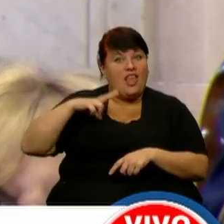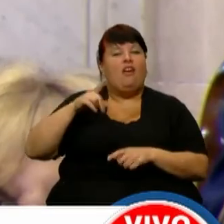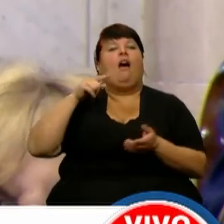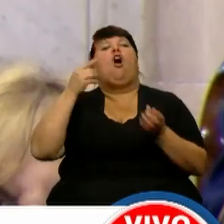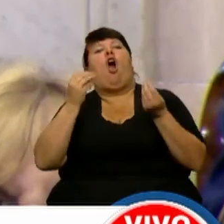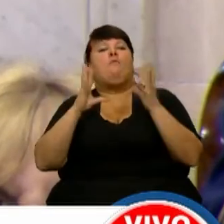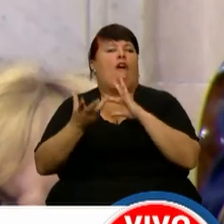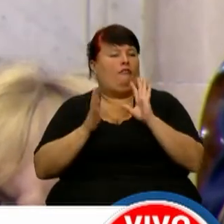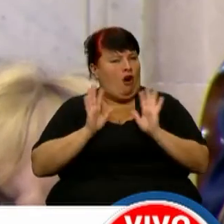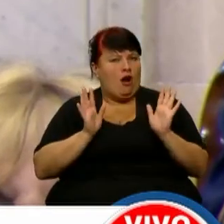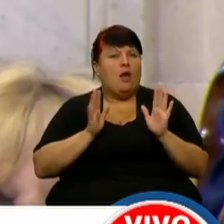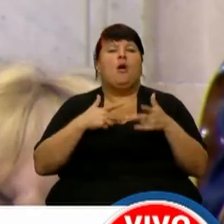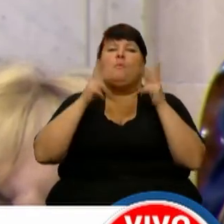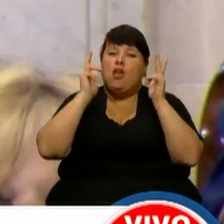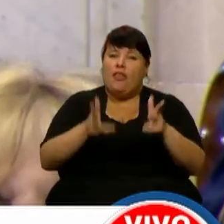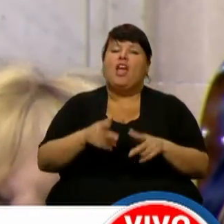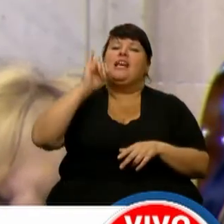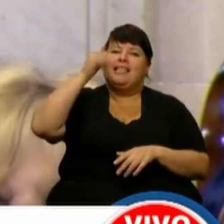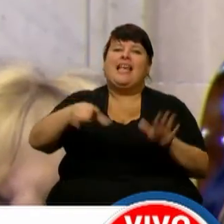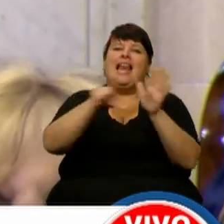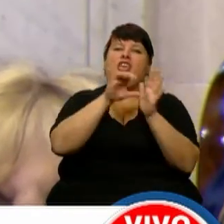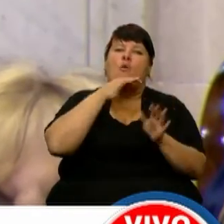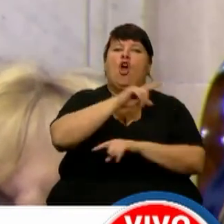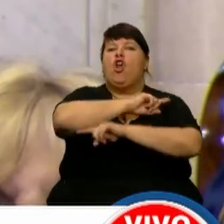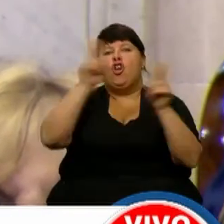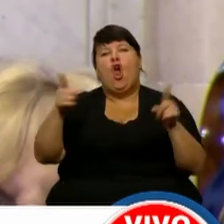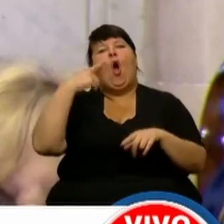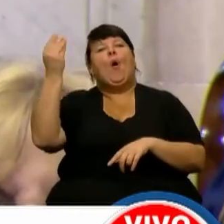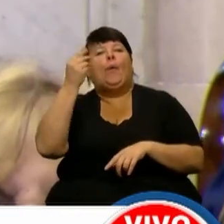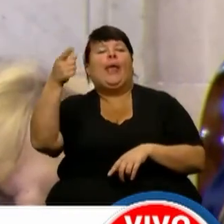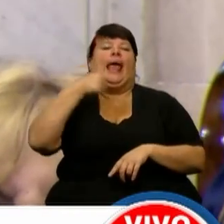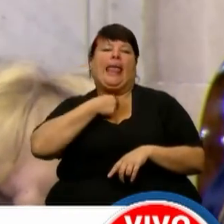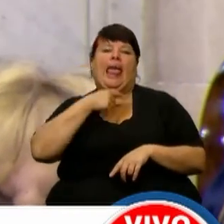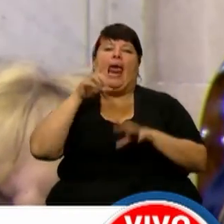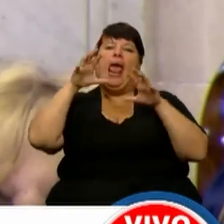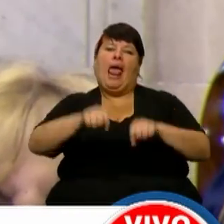pone condiciones. Por eso decimos sí a la ley ovina y no a los vivos que quieren